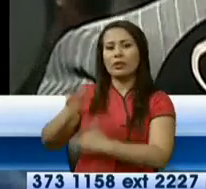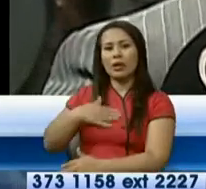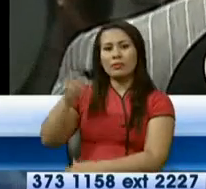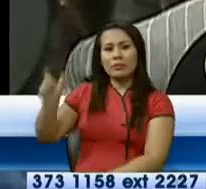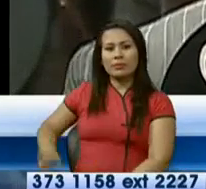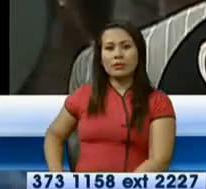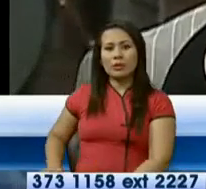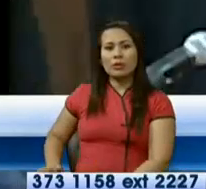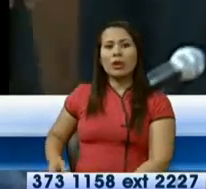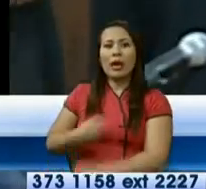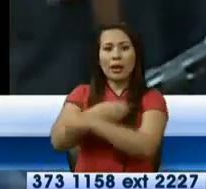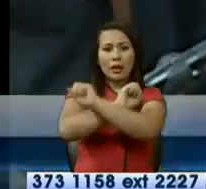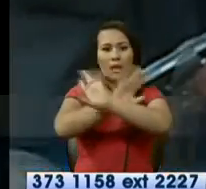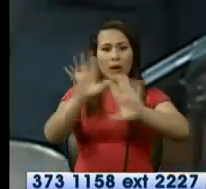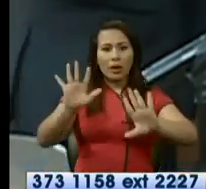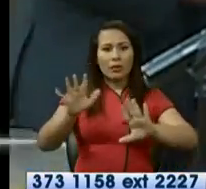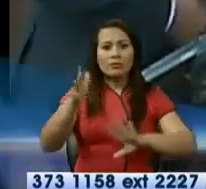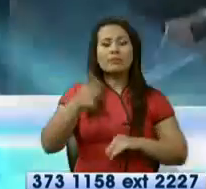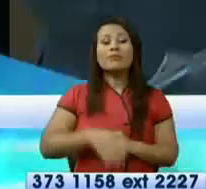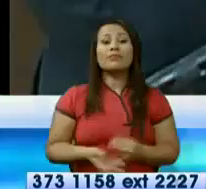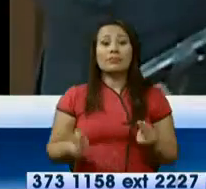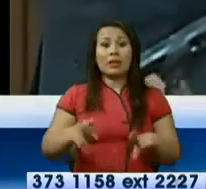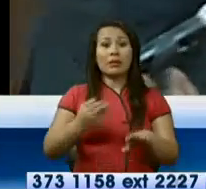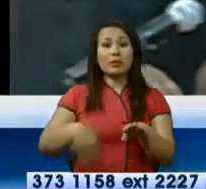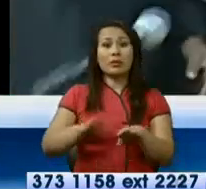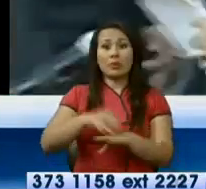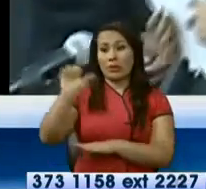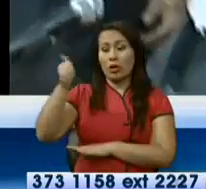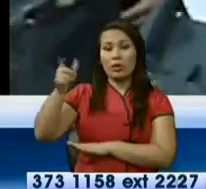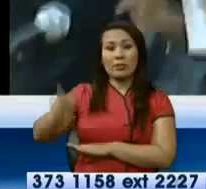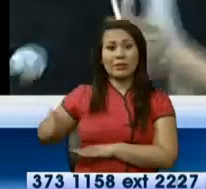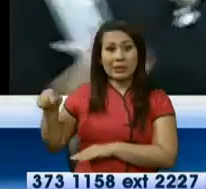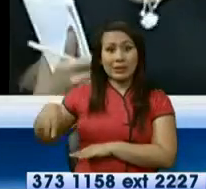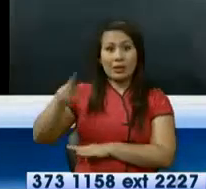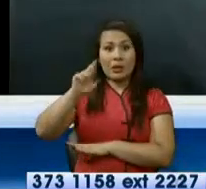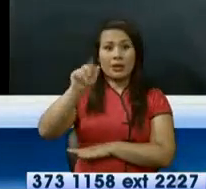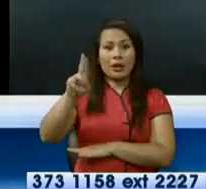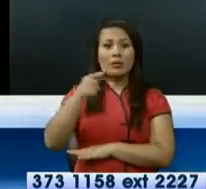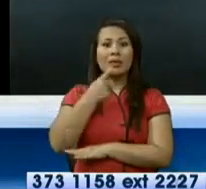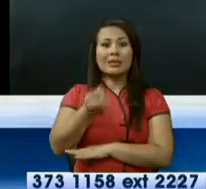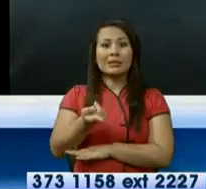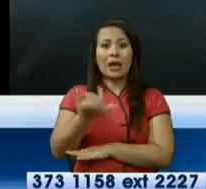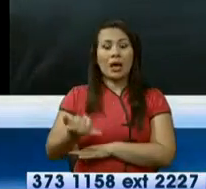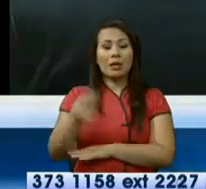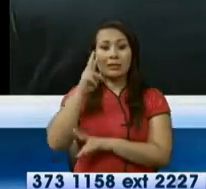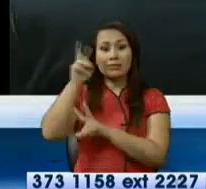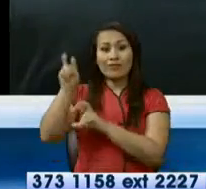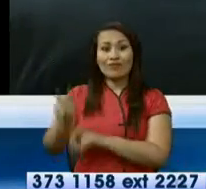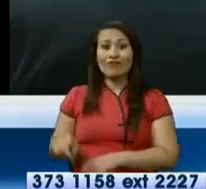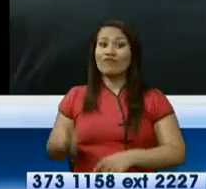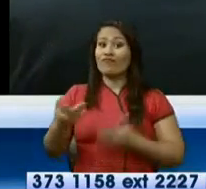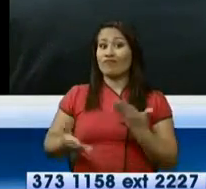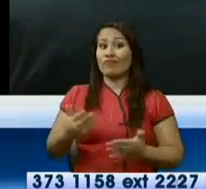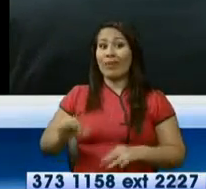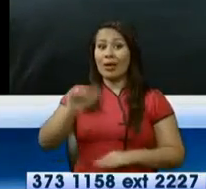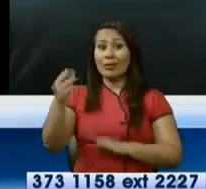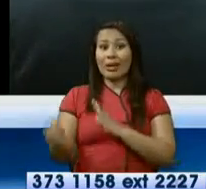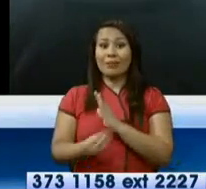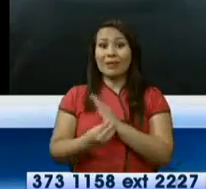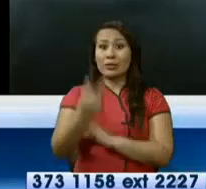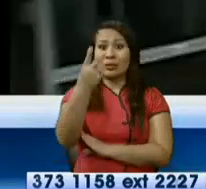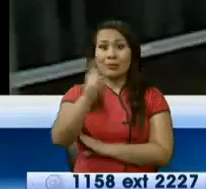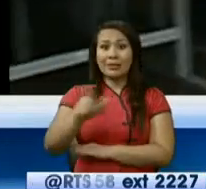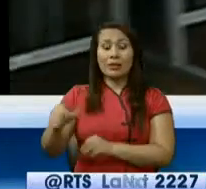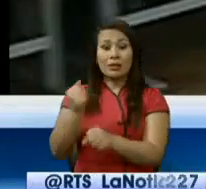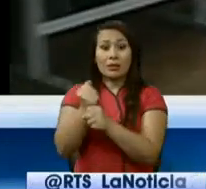o aclaración de la misma. Sobre Raúl Carrión pesan otros procesos legales que se encuentran en instancias judiciales, y además 2 personas que